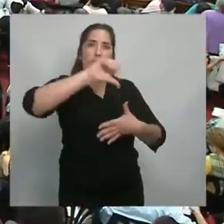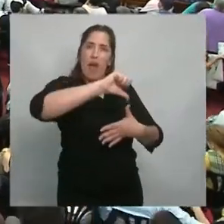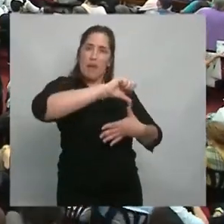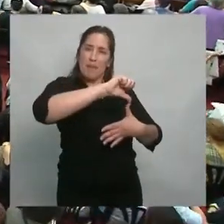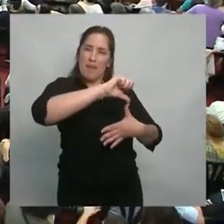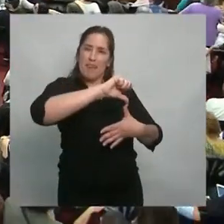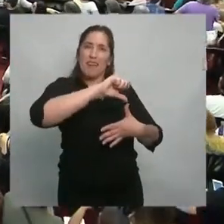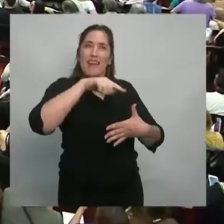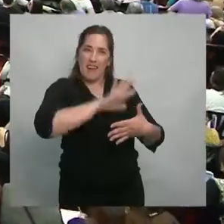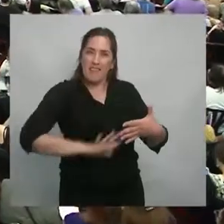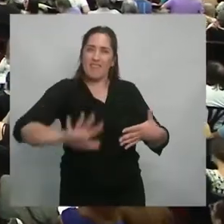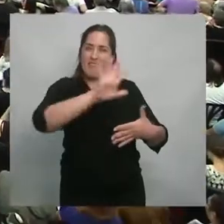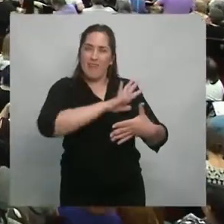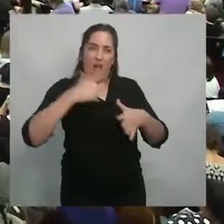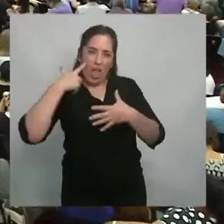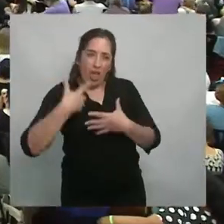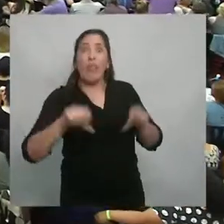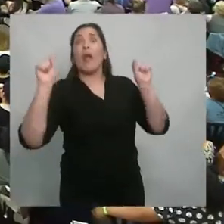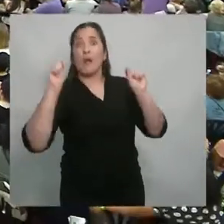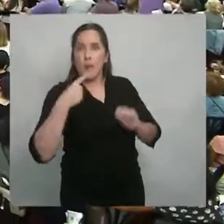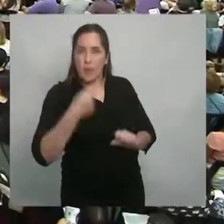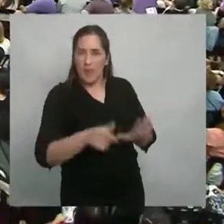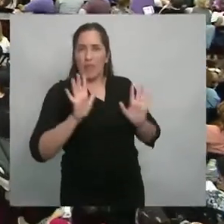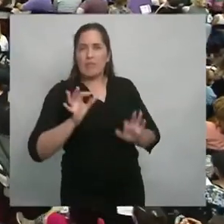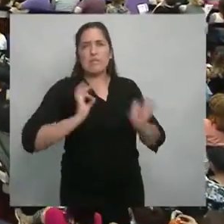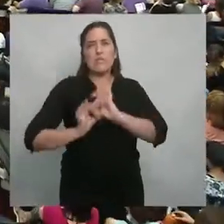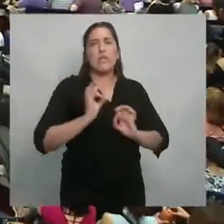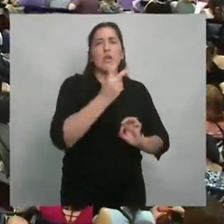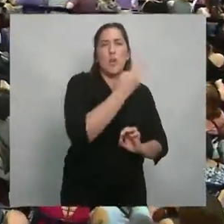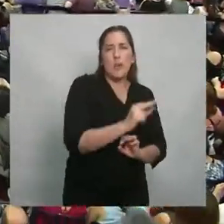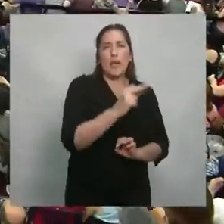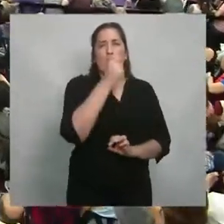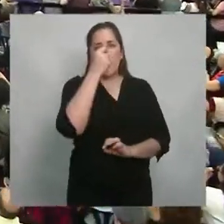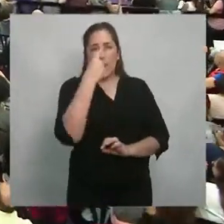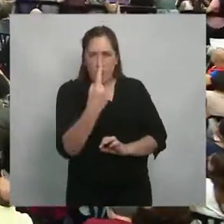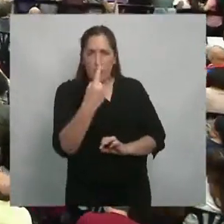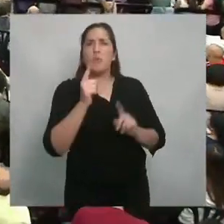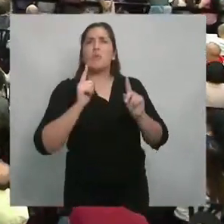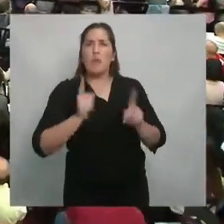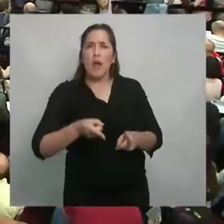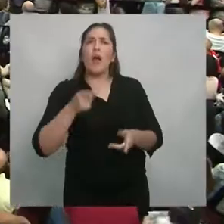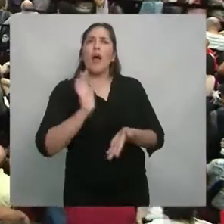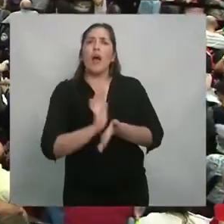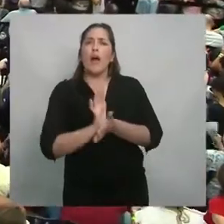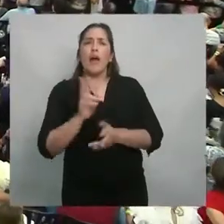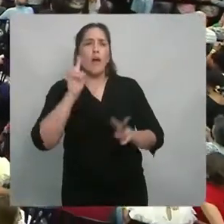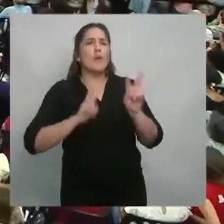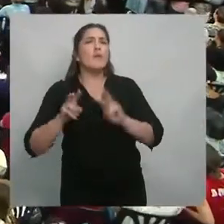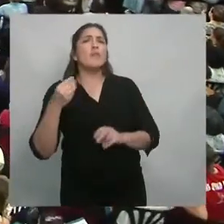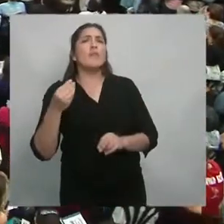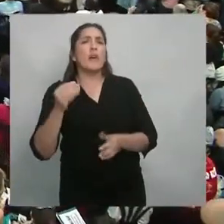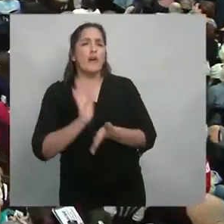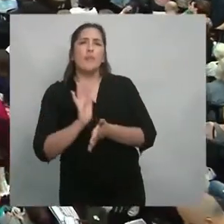y dramáticamente en los siglos XX y XXI, generando la antinomia de, por un lado,